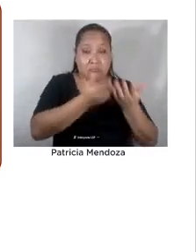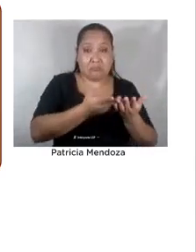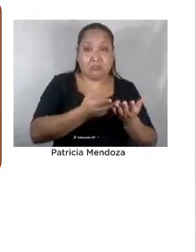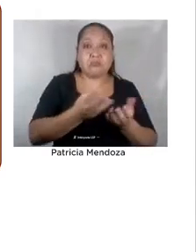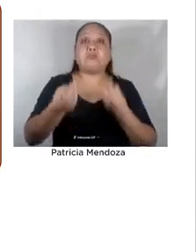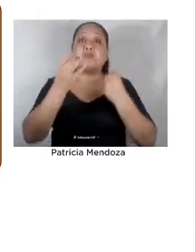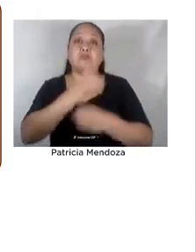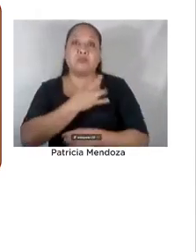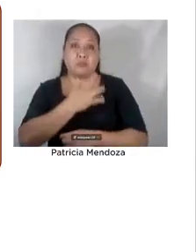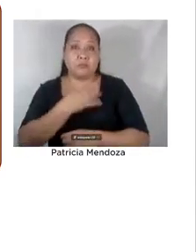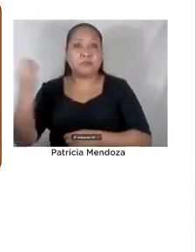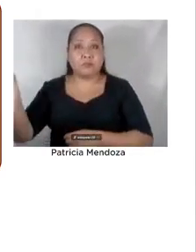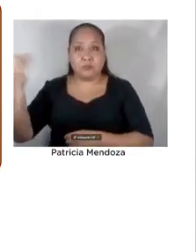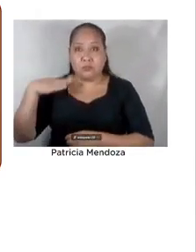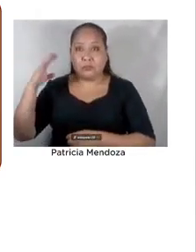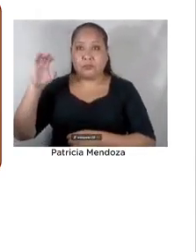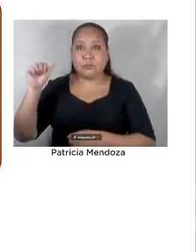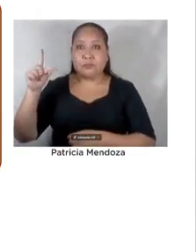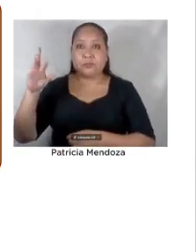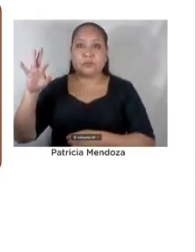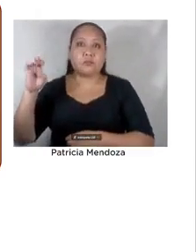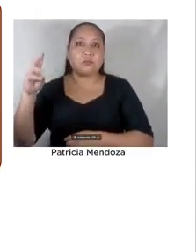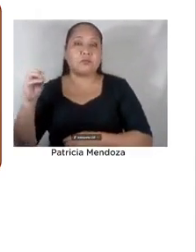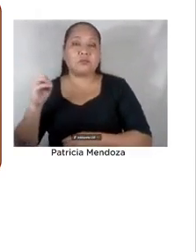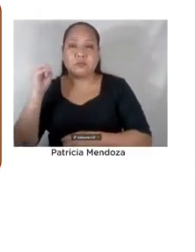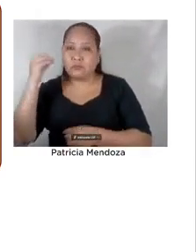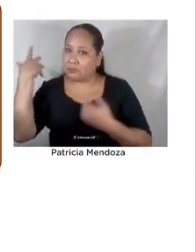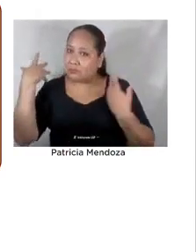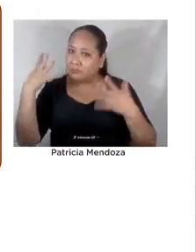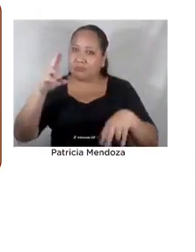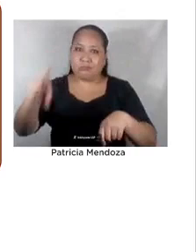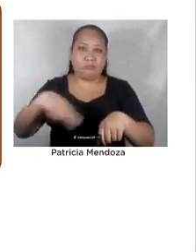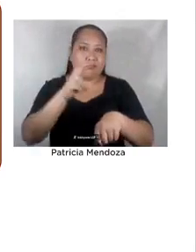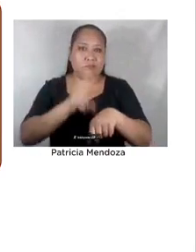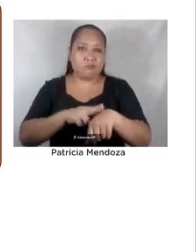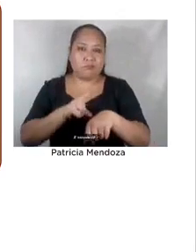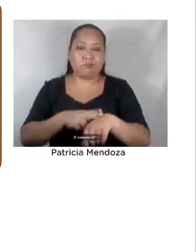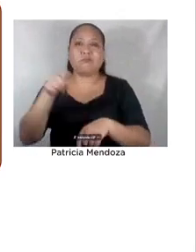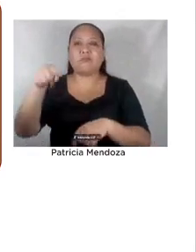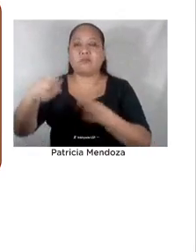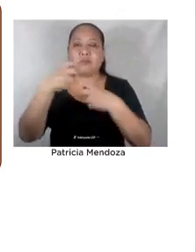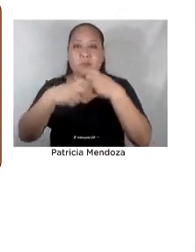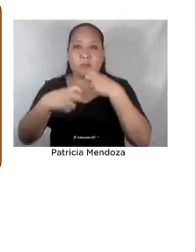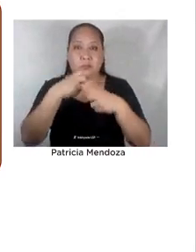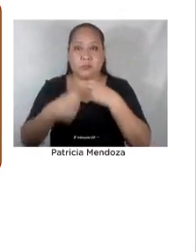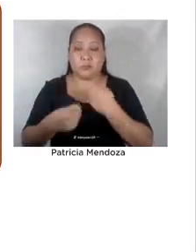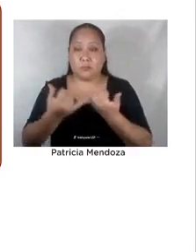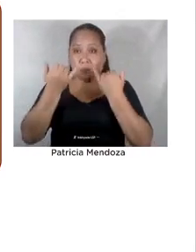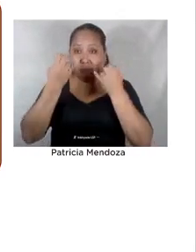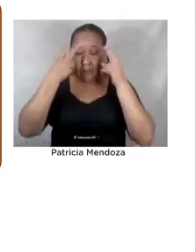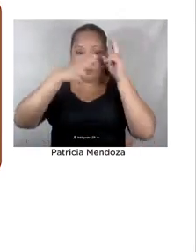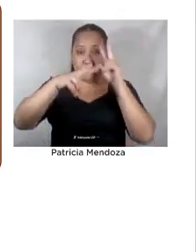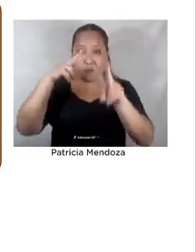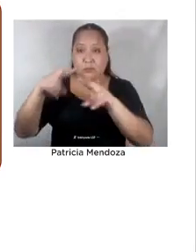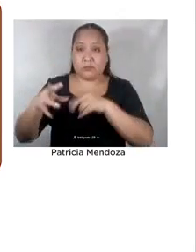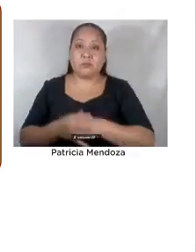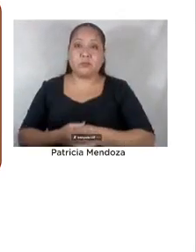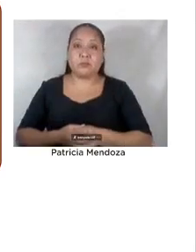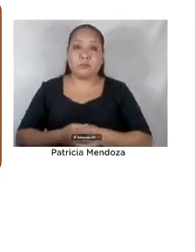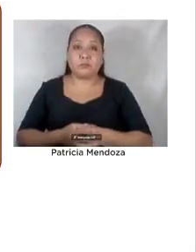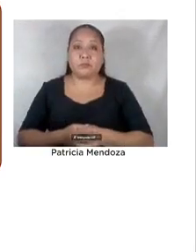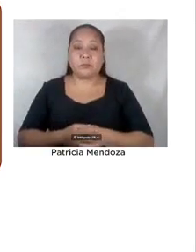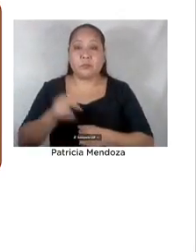explicado Alfredo, es bastante normal dadas las dificultades y el contexto en el que nos estamos desenvolviendo.